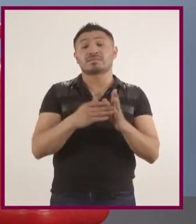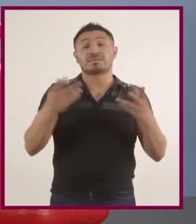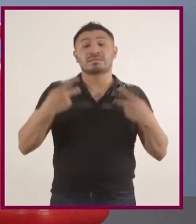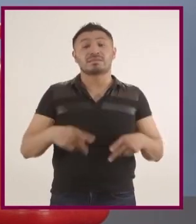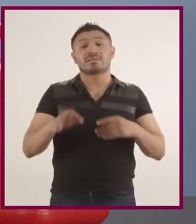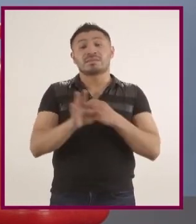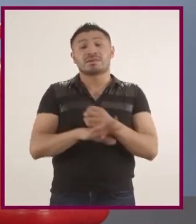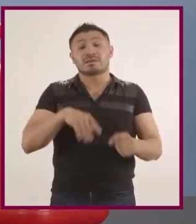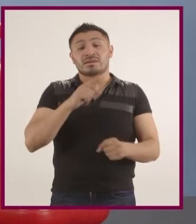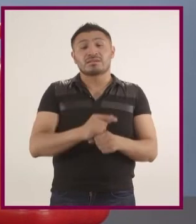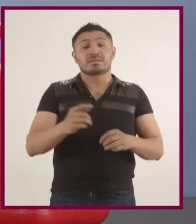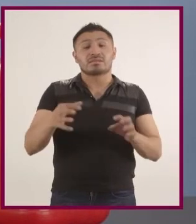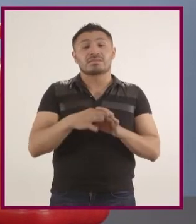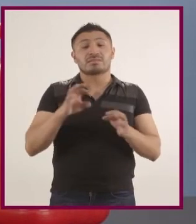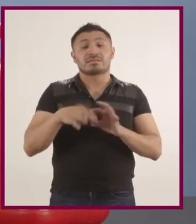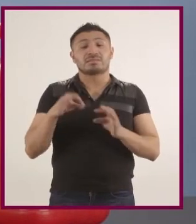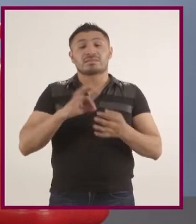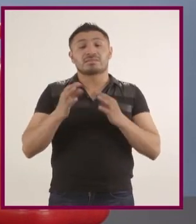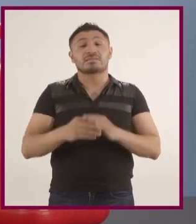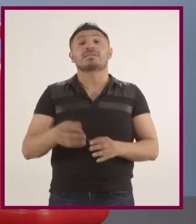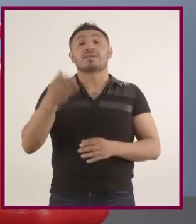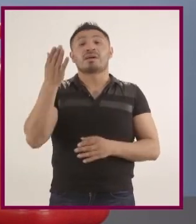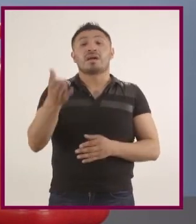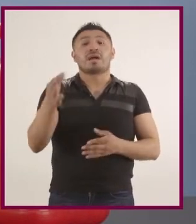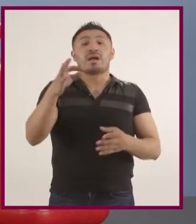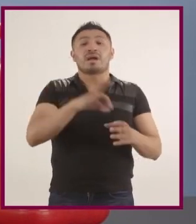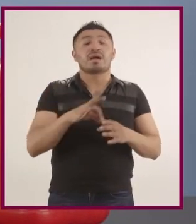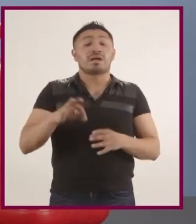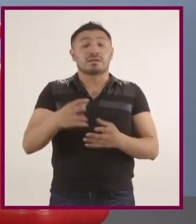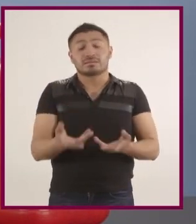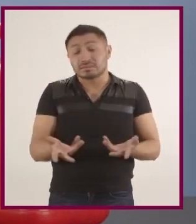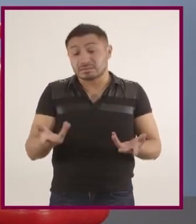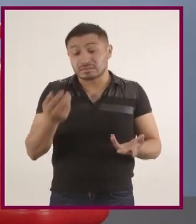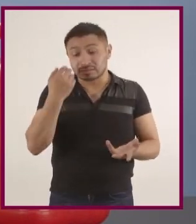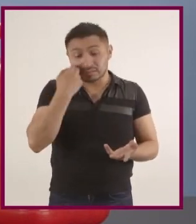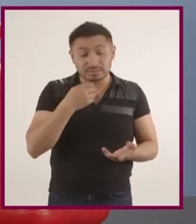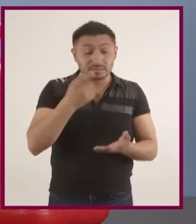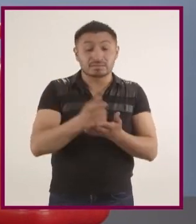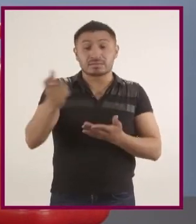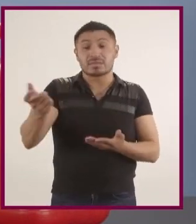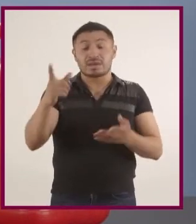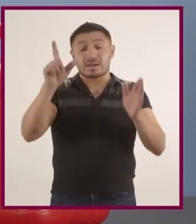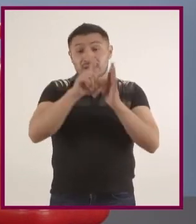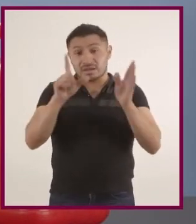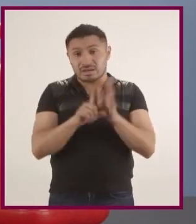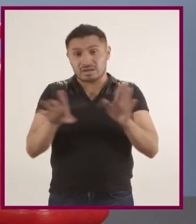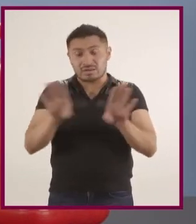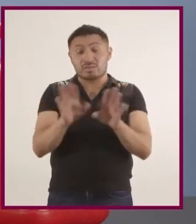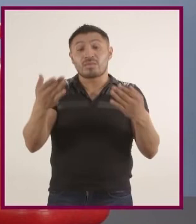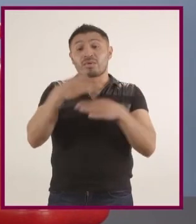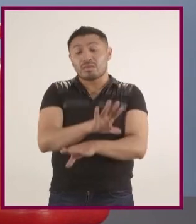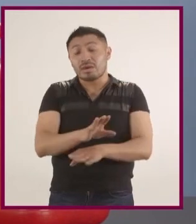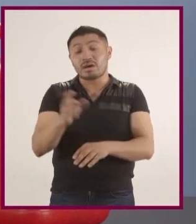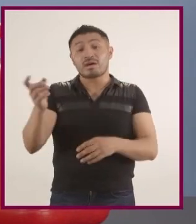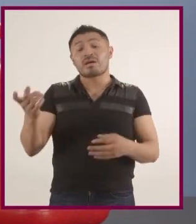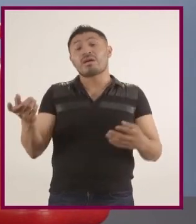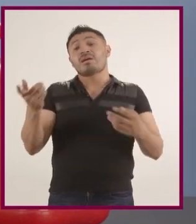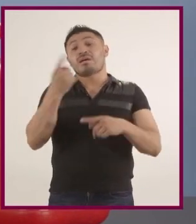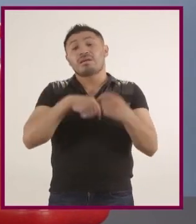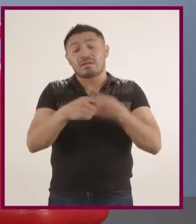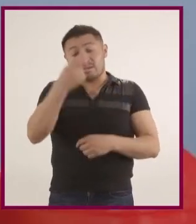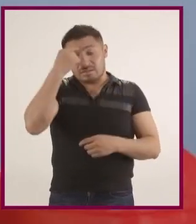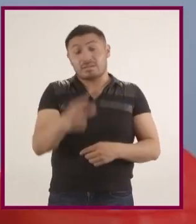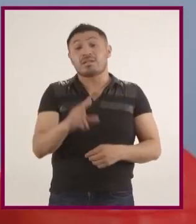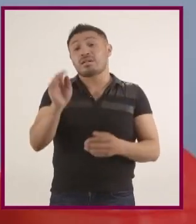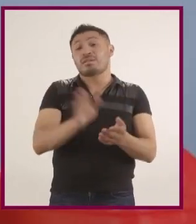alimenticia solicitar estados de cuenta electrónicos y pagar en línea servicios como bancos autopistas y tiendas para evitar el consumo